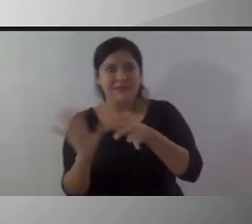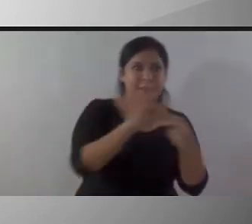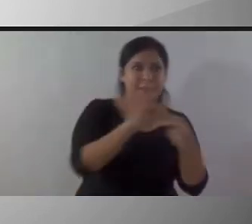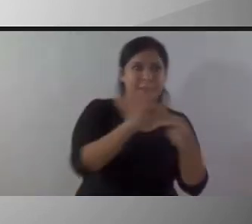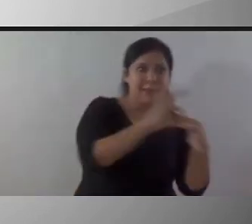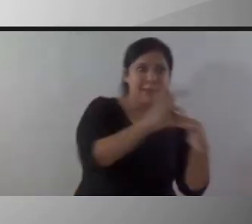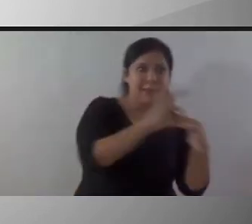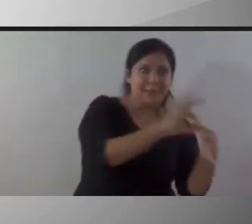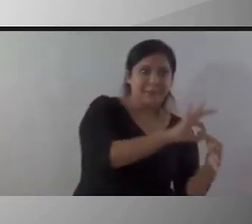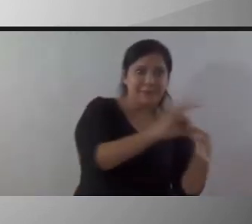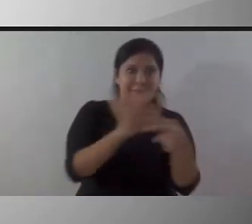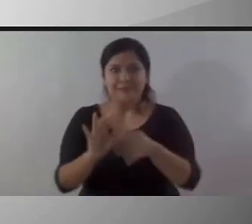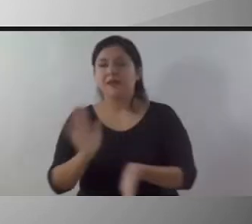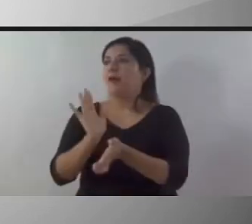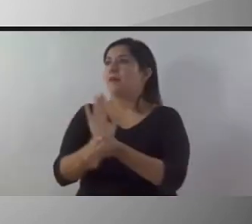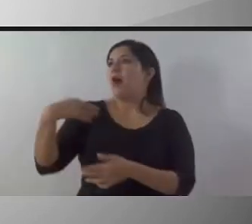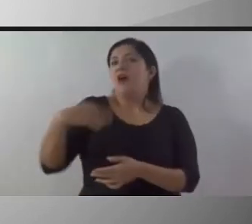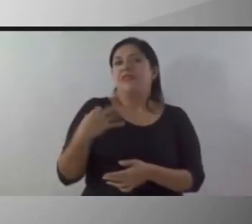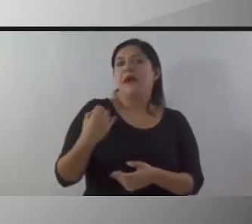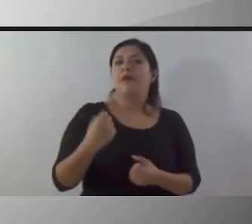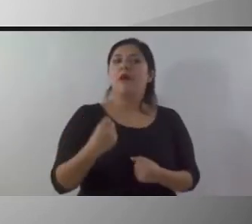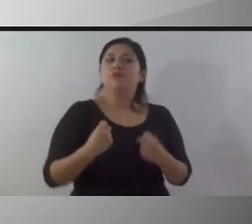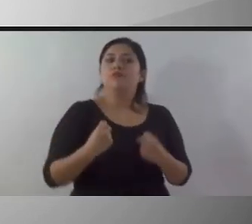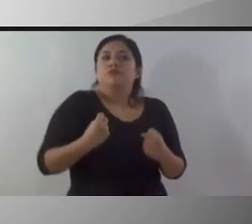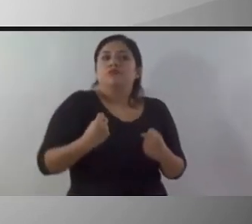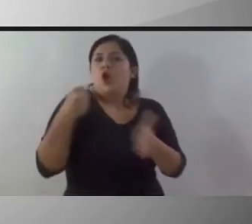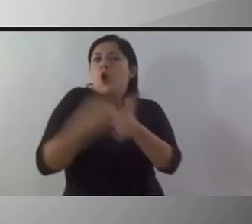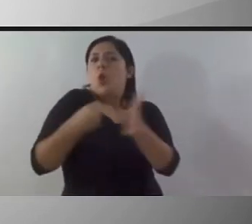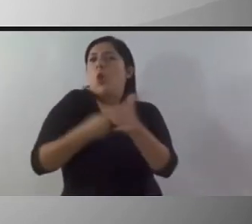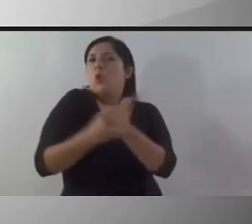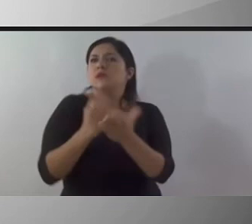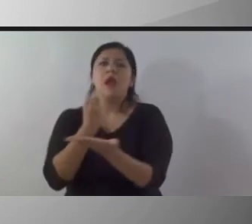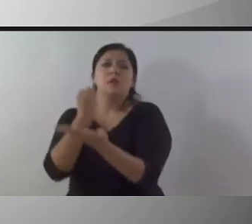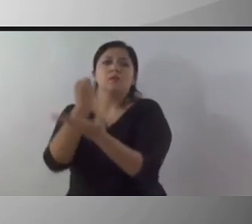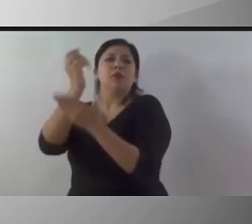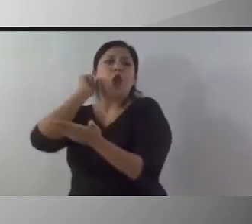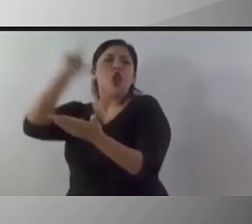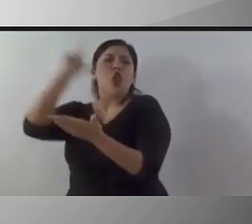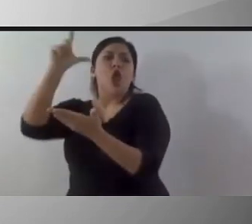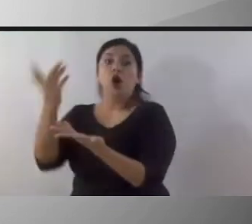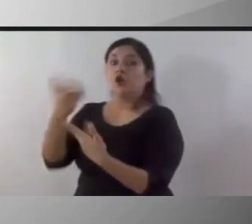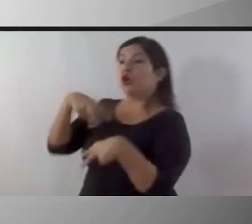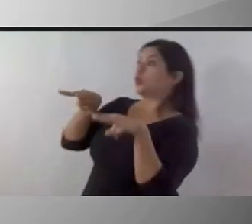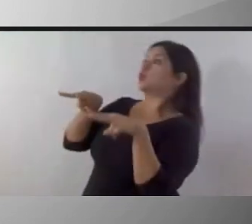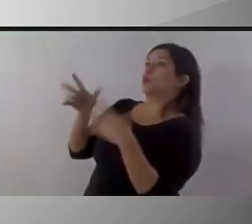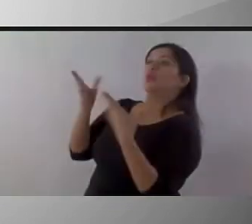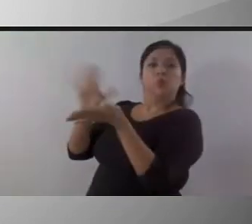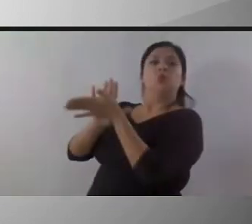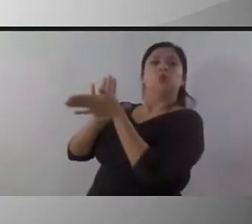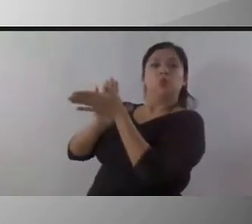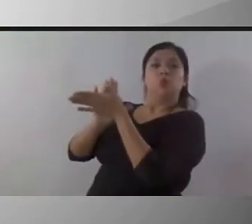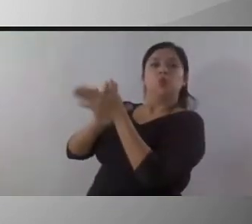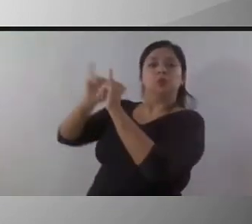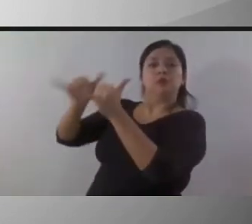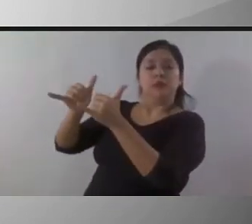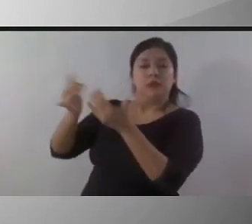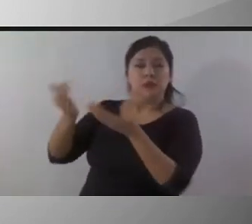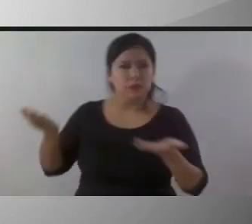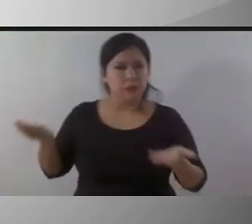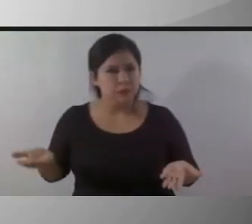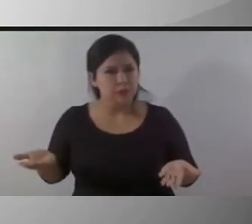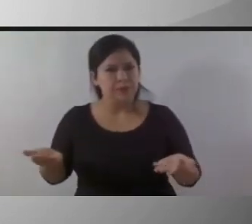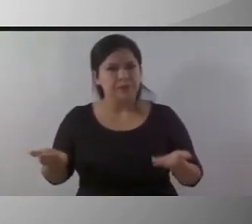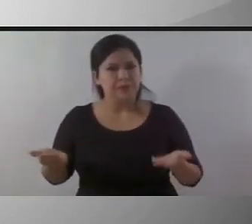por el individualismo y por la meritocracia, bueno, muchísimas cuestiones que se podrían desarrollar, y creo que de alguna manera también tienen ligazón